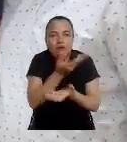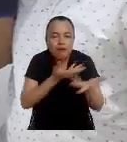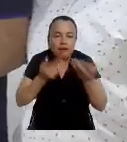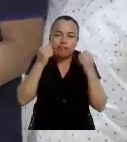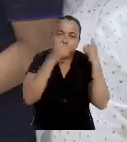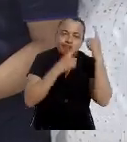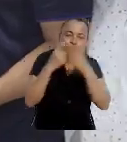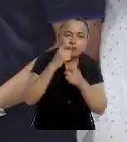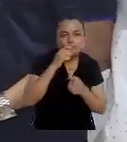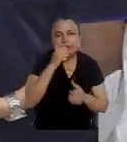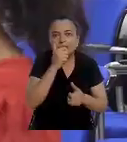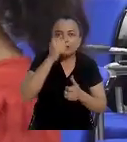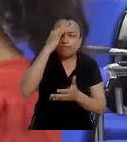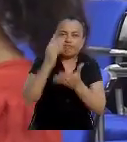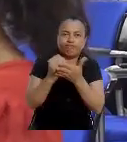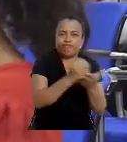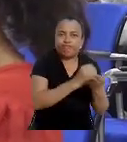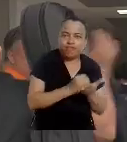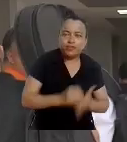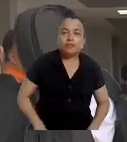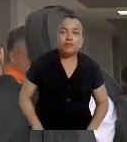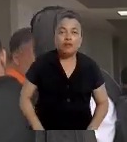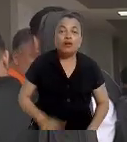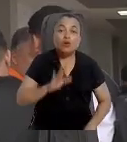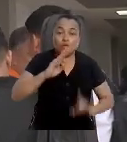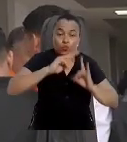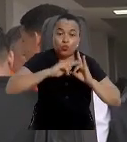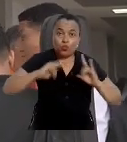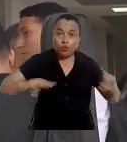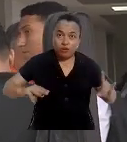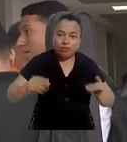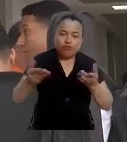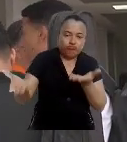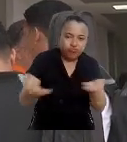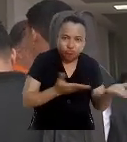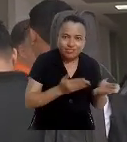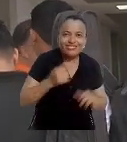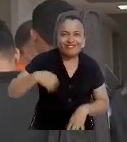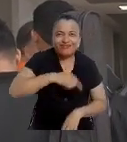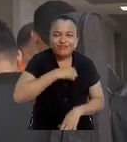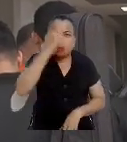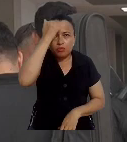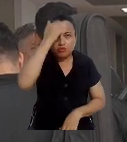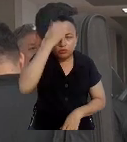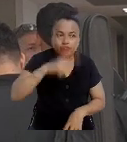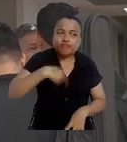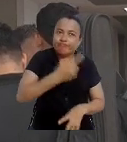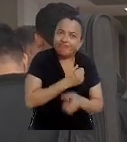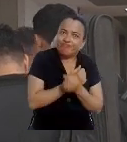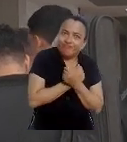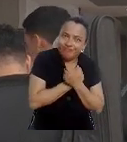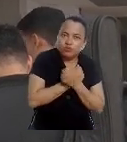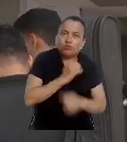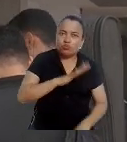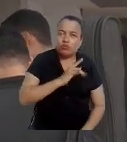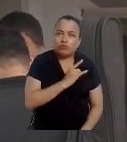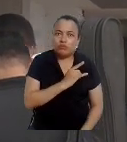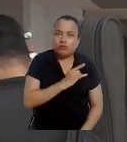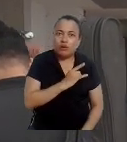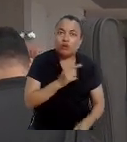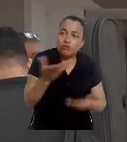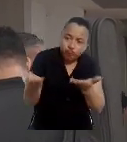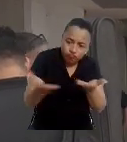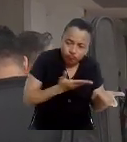la reflexión y la crítica literaria la Universidad del matenal siempre nos abre las puertas sobre todo a los catedráticos que queremos nuestra